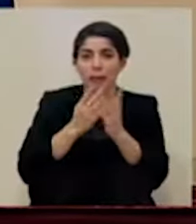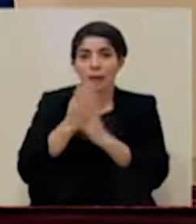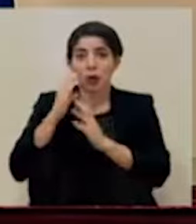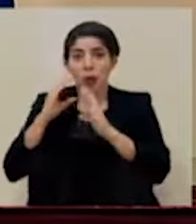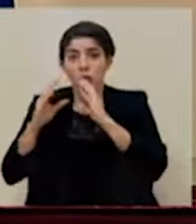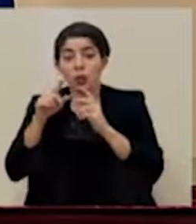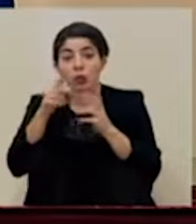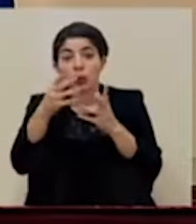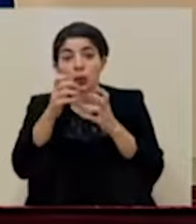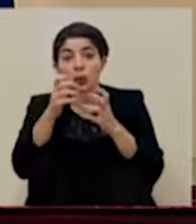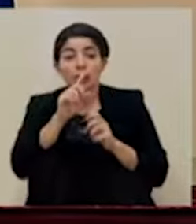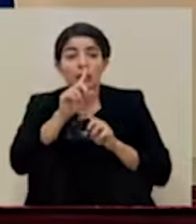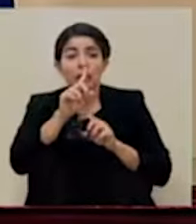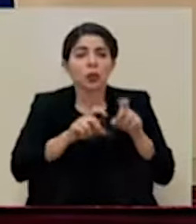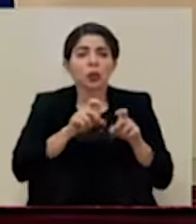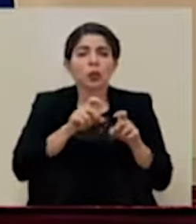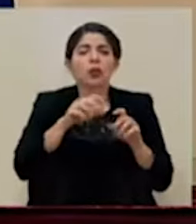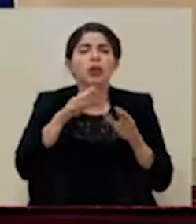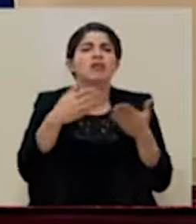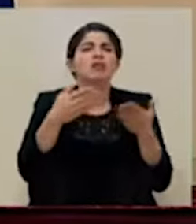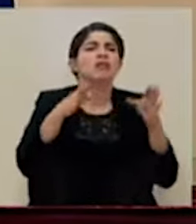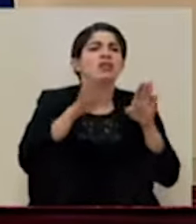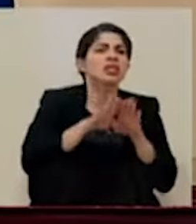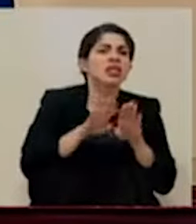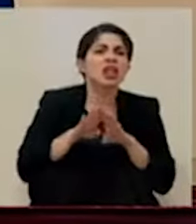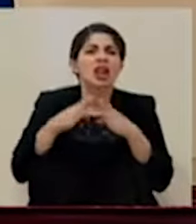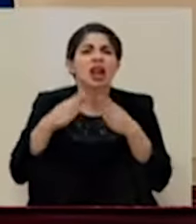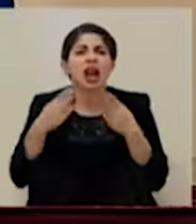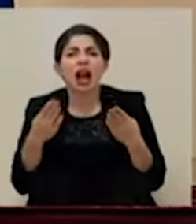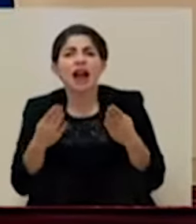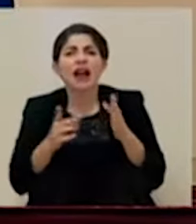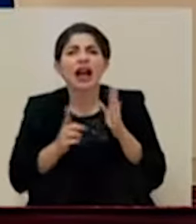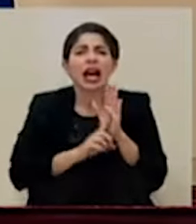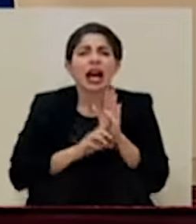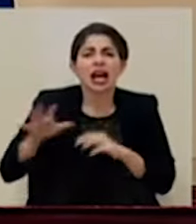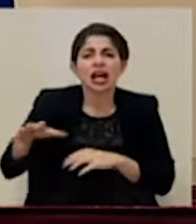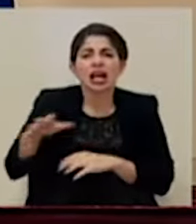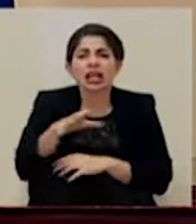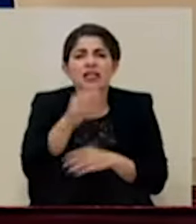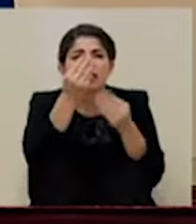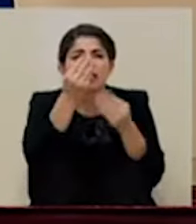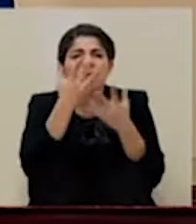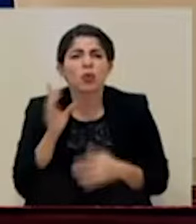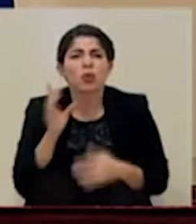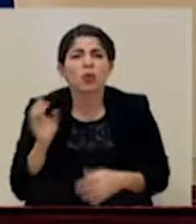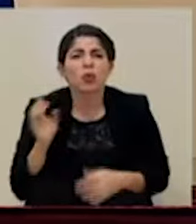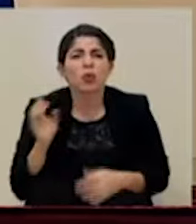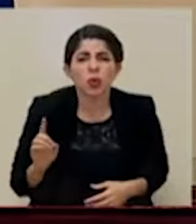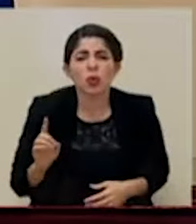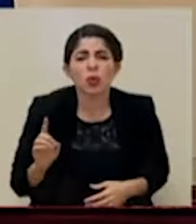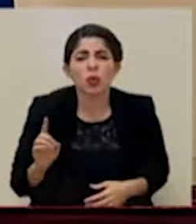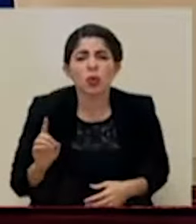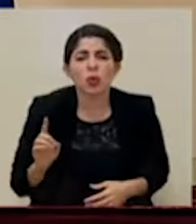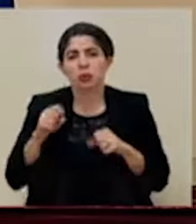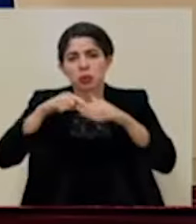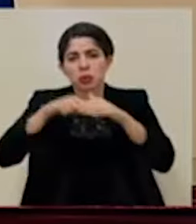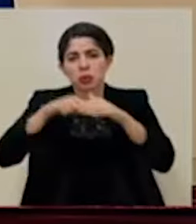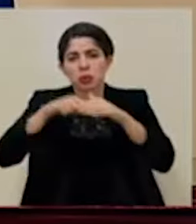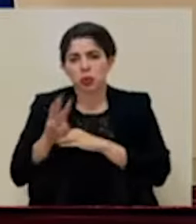consultar las medidas de cierre, apertura, operación, y alertas en los distintos cantones, pueden visitar el sitio